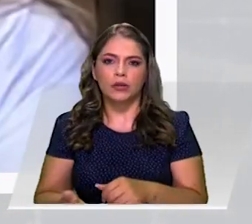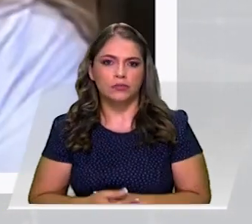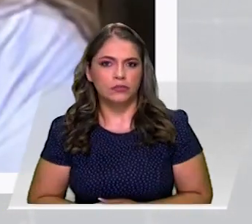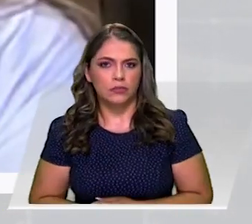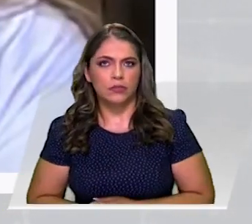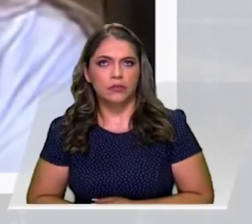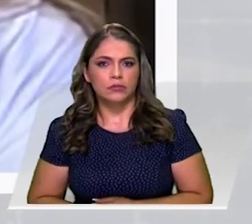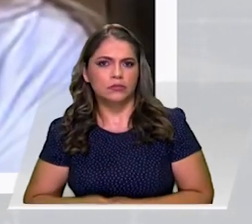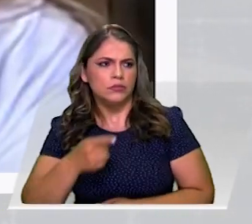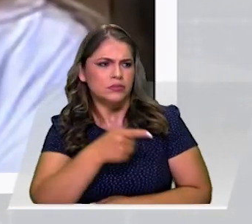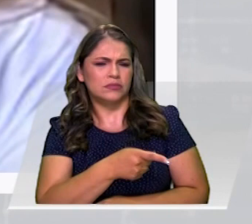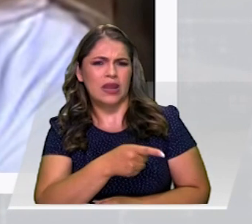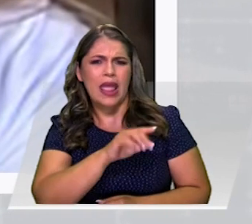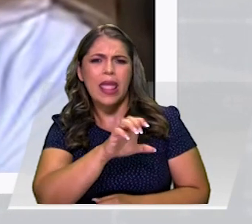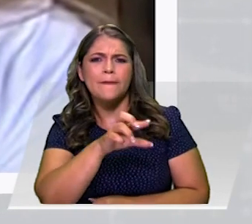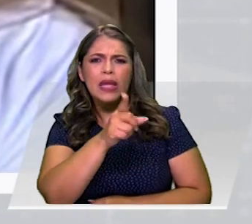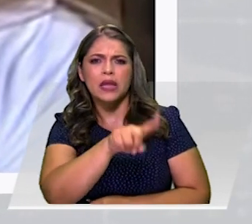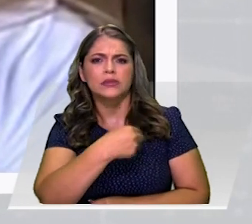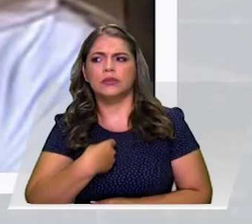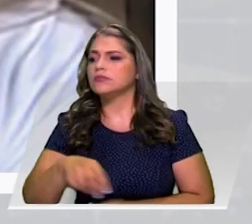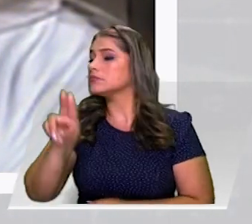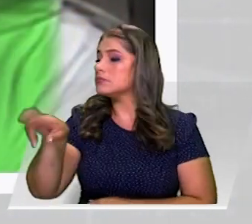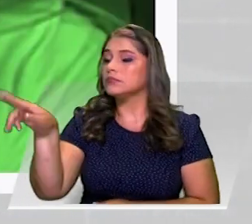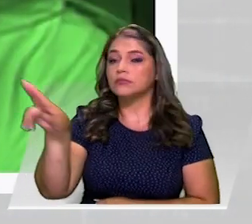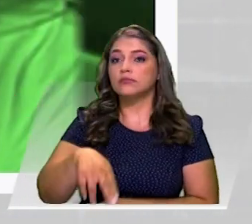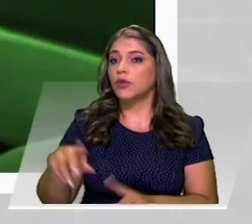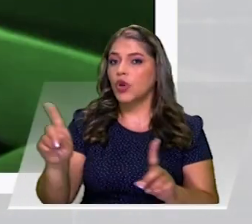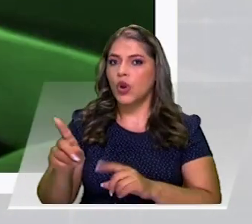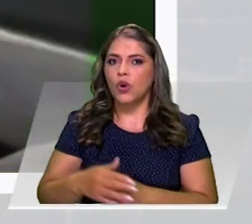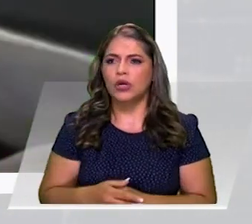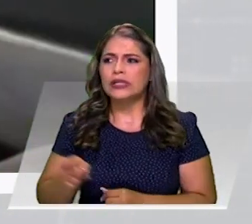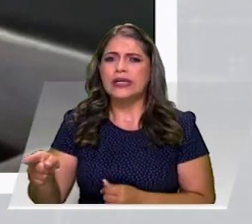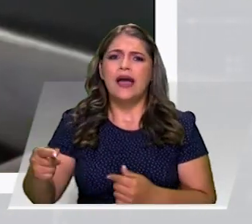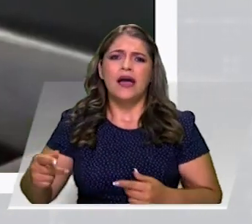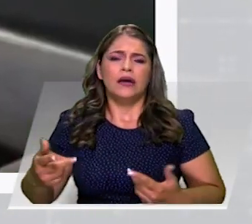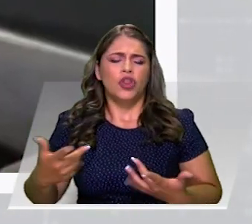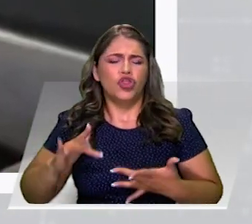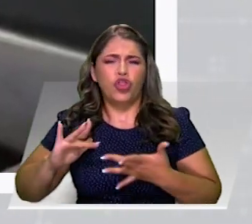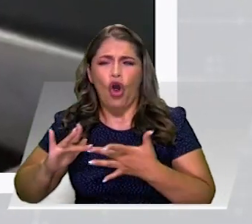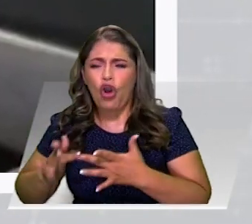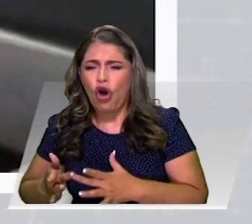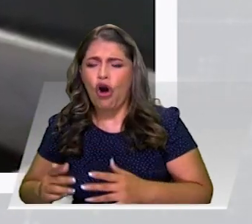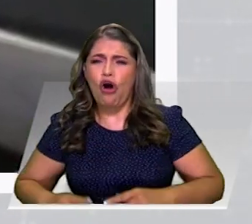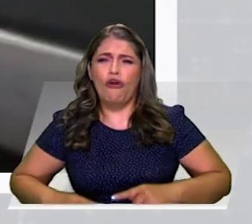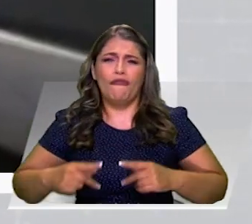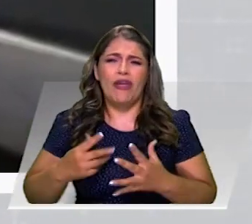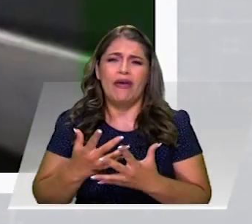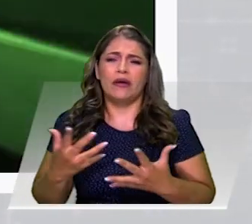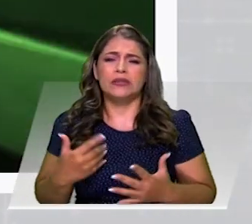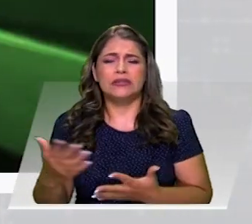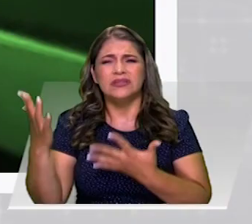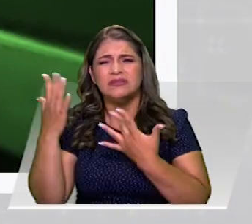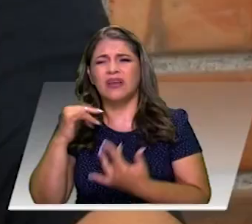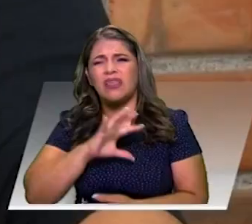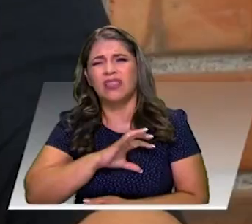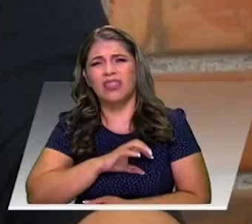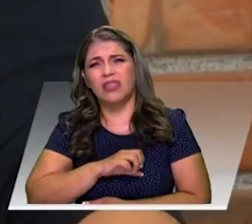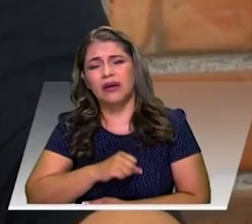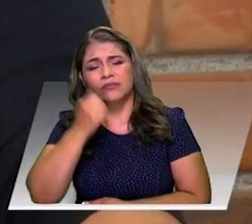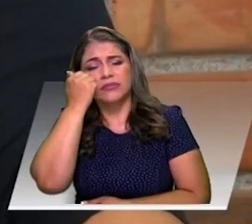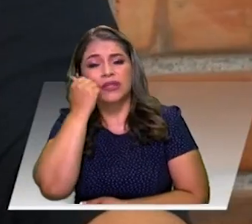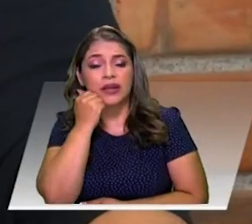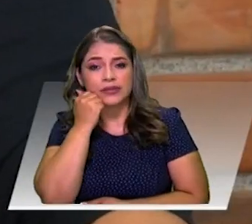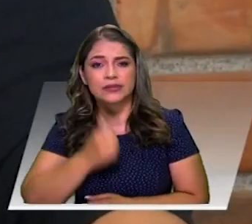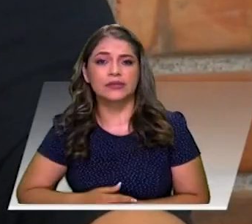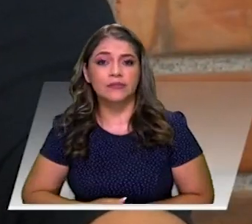del procedimiento que prolonga su vida y su dolor la devolvió a los días de desesperanza y tristeza razón por